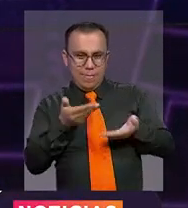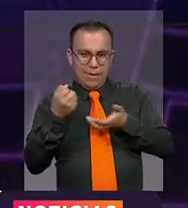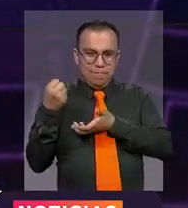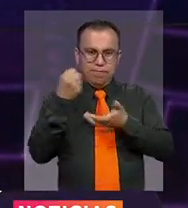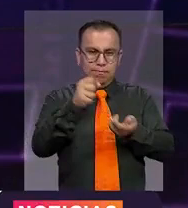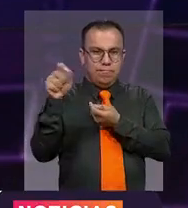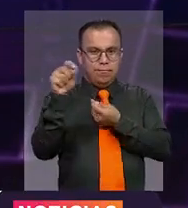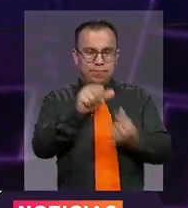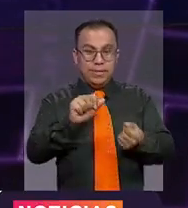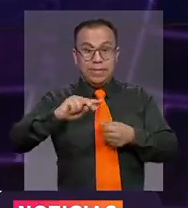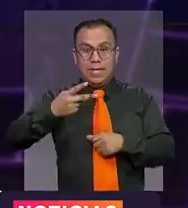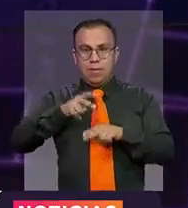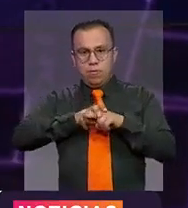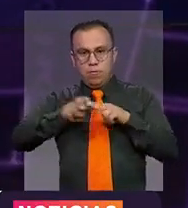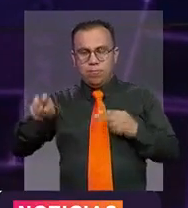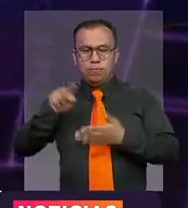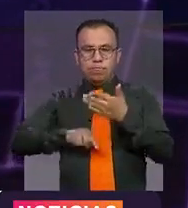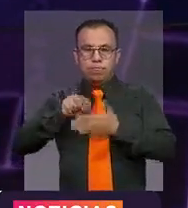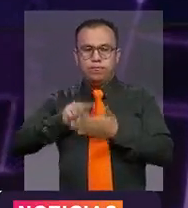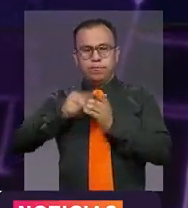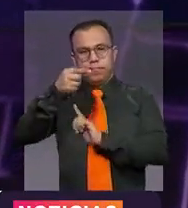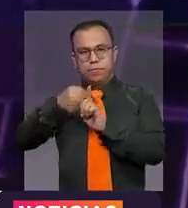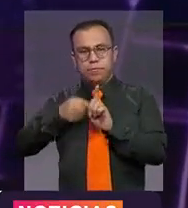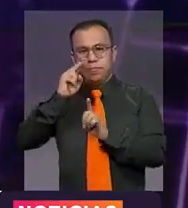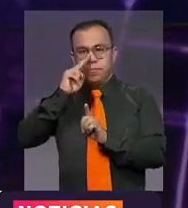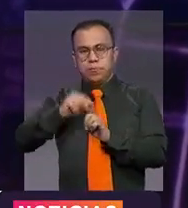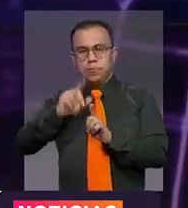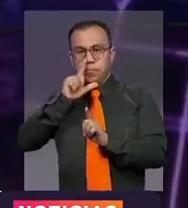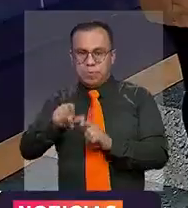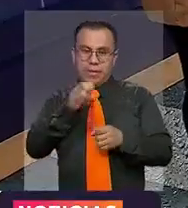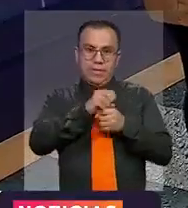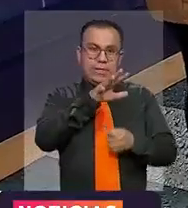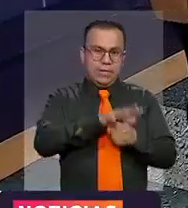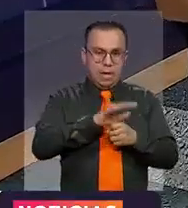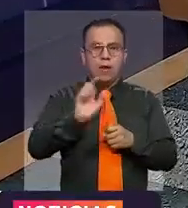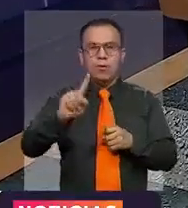ciudad de la segunda línea se firmará en el mes de junio entre el gobierno nacional y distrital. Juan, continúe usted con más información.